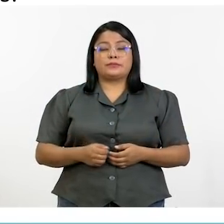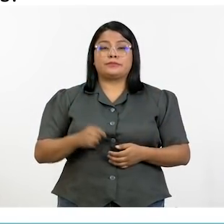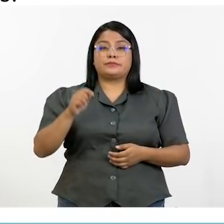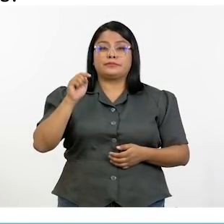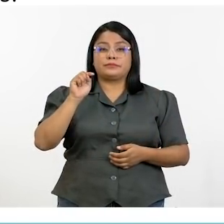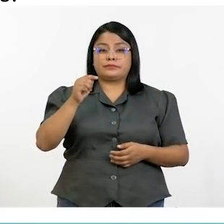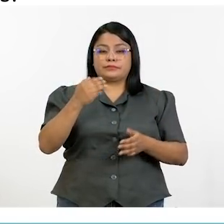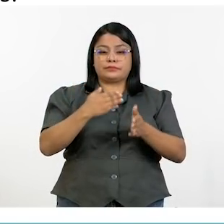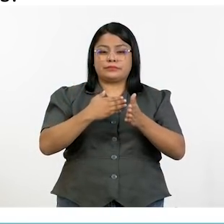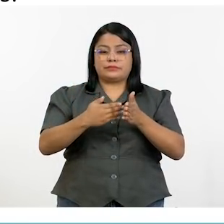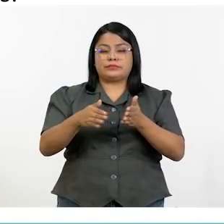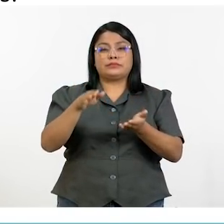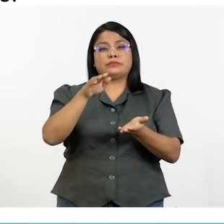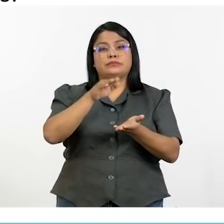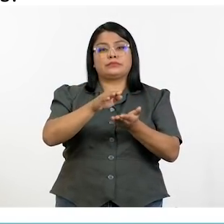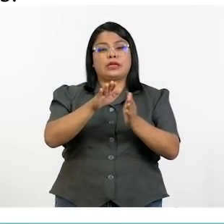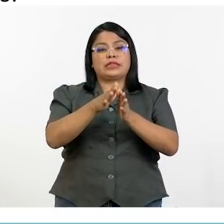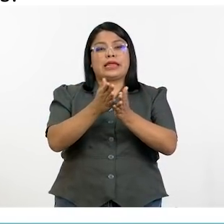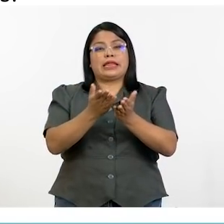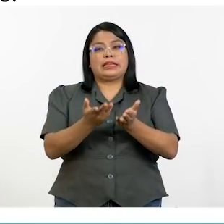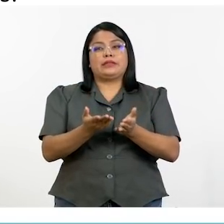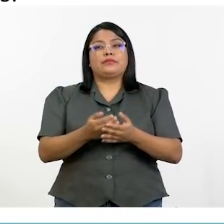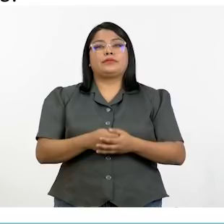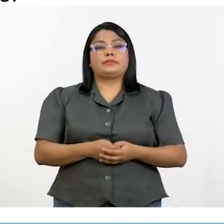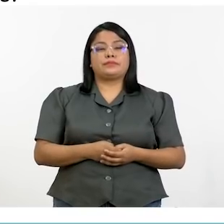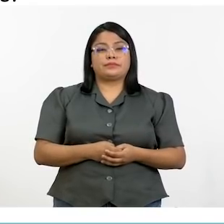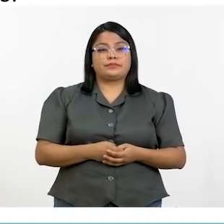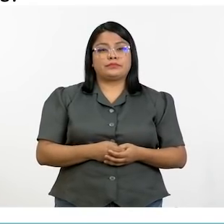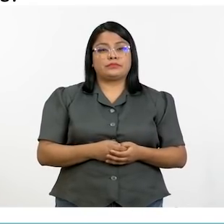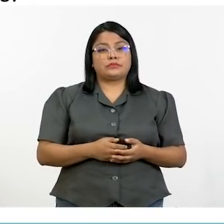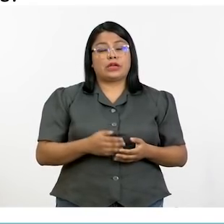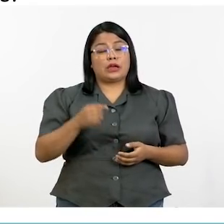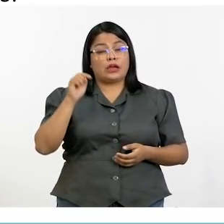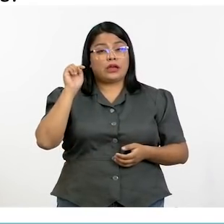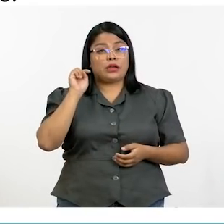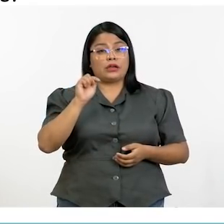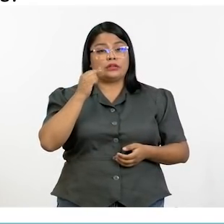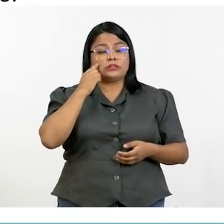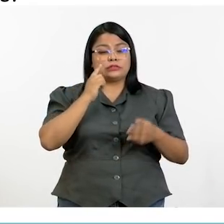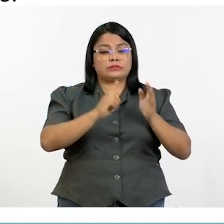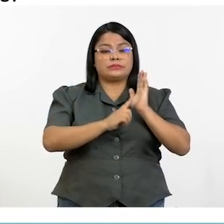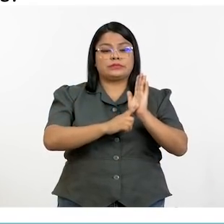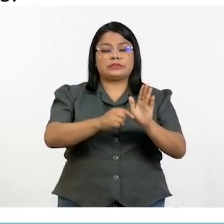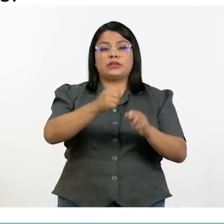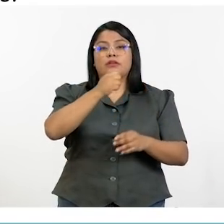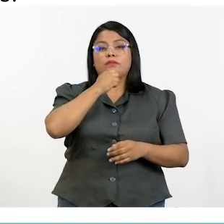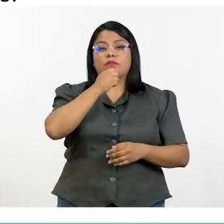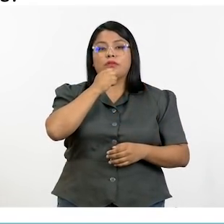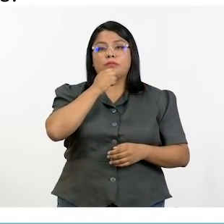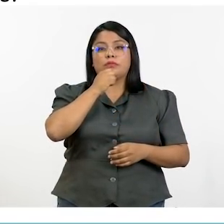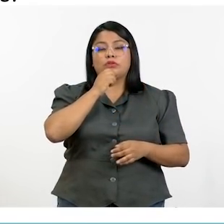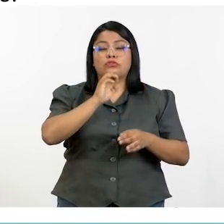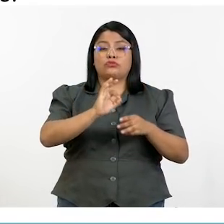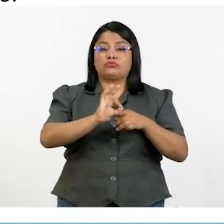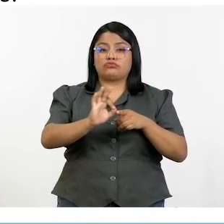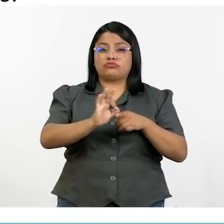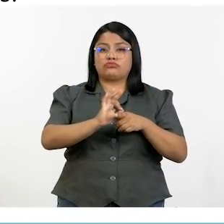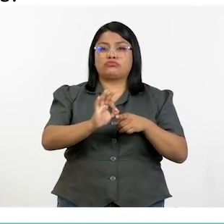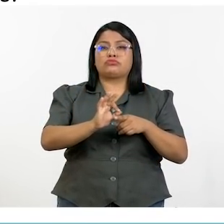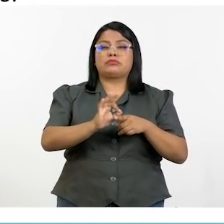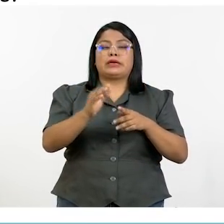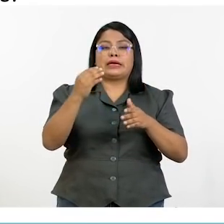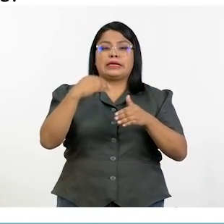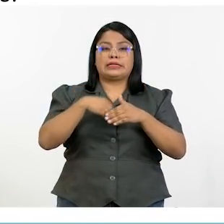este apartado de la entrada de unidad del libro de texto, pues en él se presenta información de utilidad